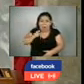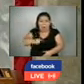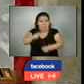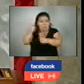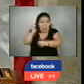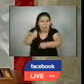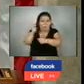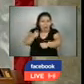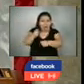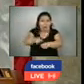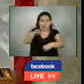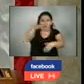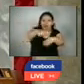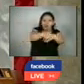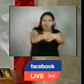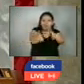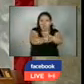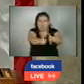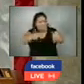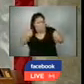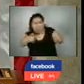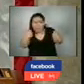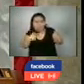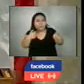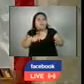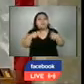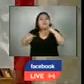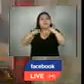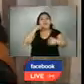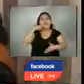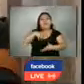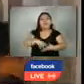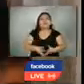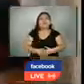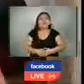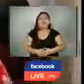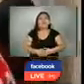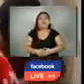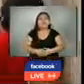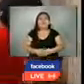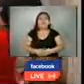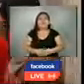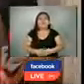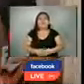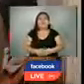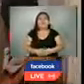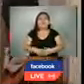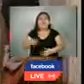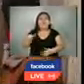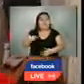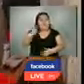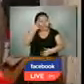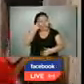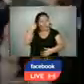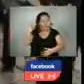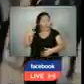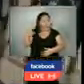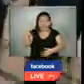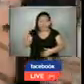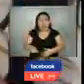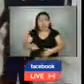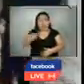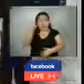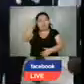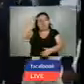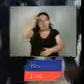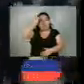solo para atacar el edificio, sino para socavar la propia democracia. Un homenaje agridulce, pues nadie olvida que